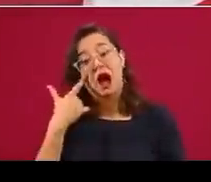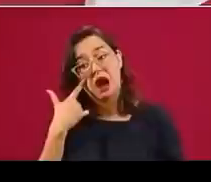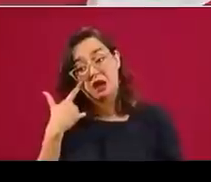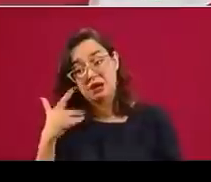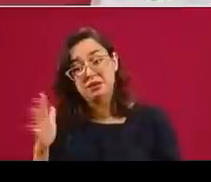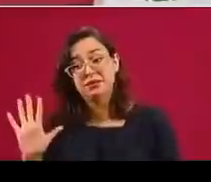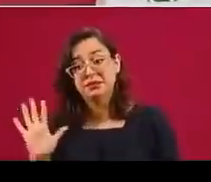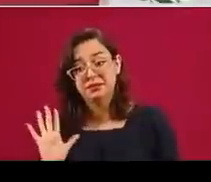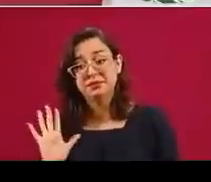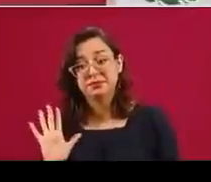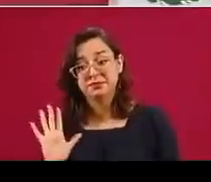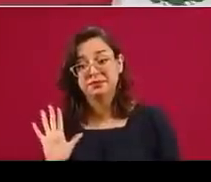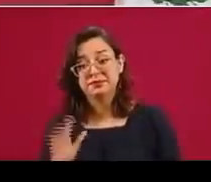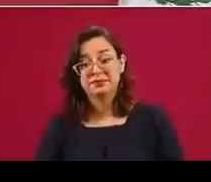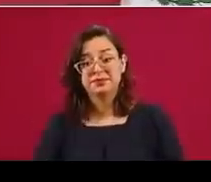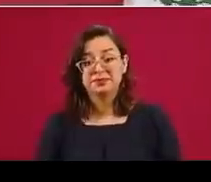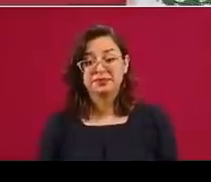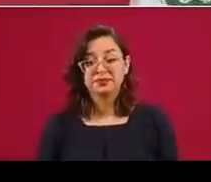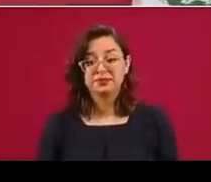es decir,